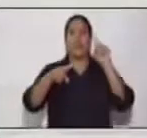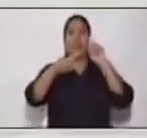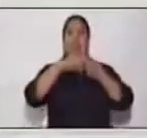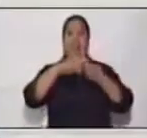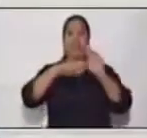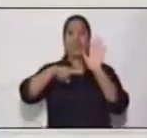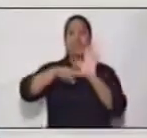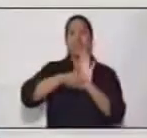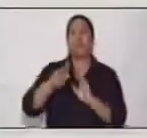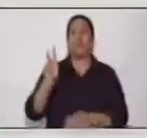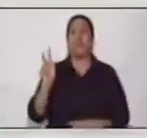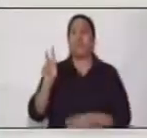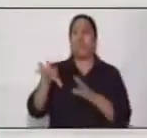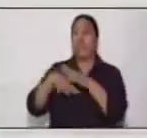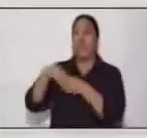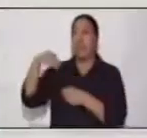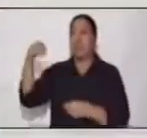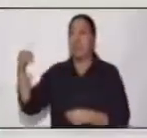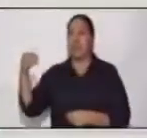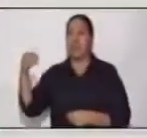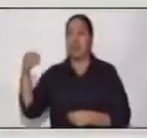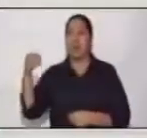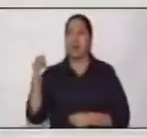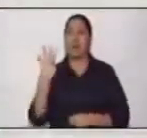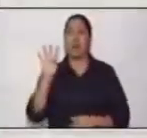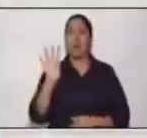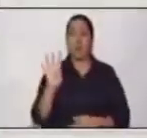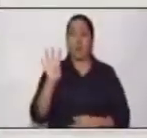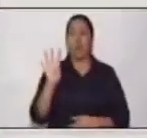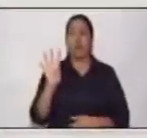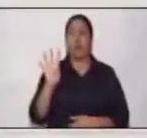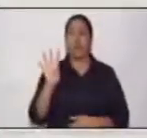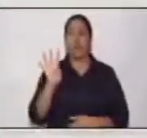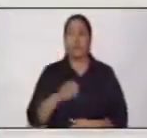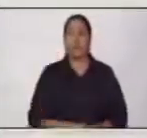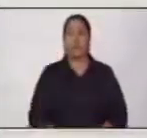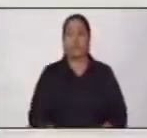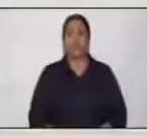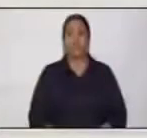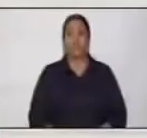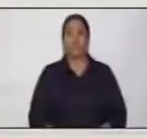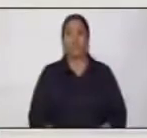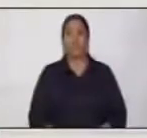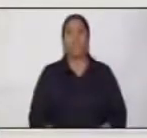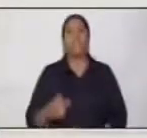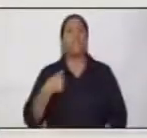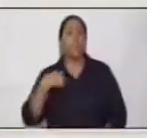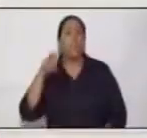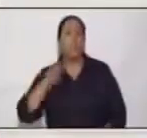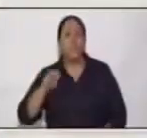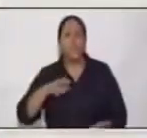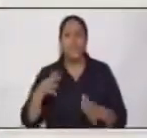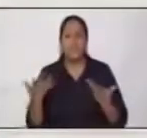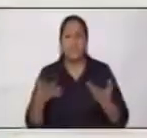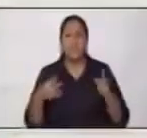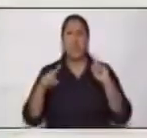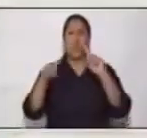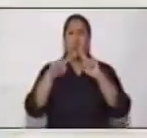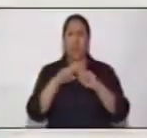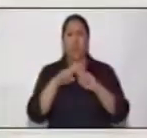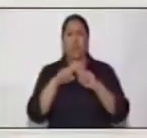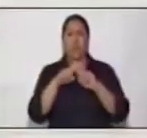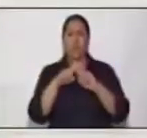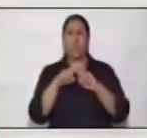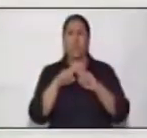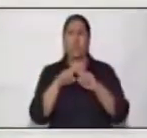menos Y será igual a 4. Y nuevamente, yo necesito que mi valor X quede